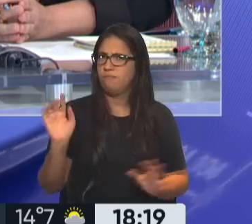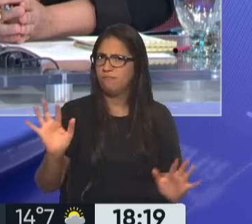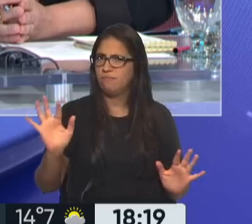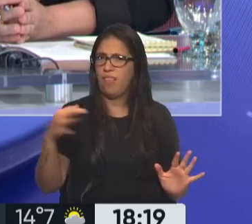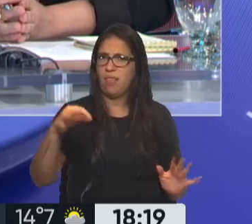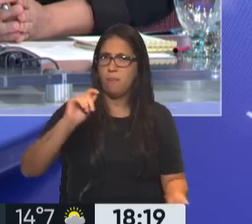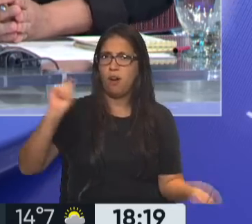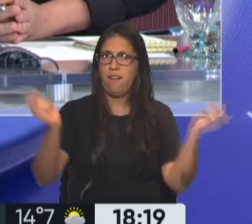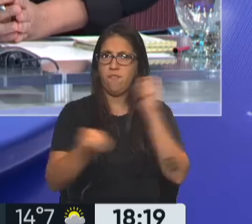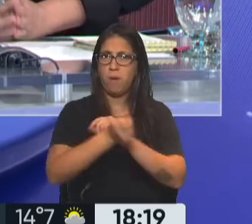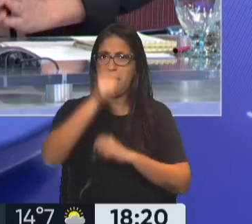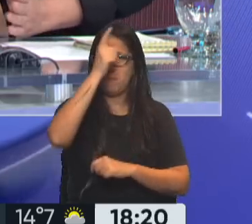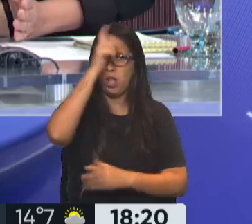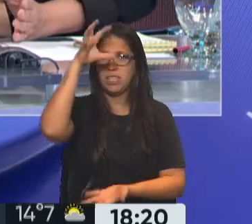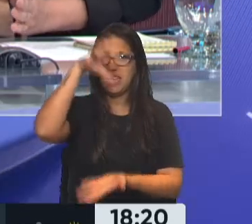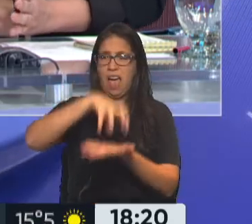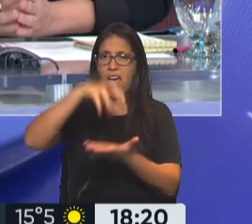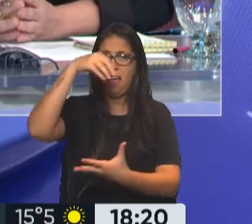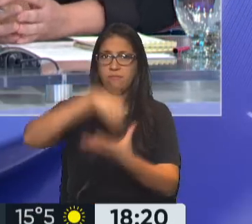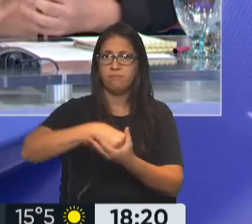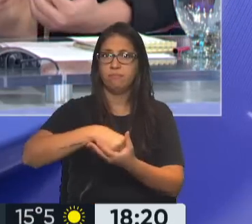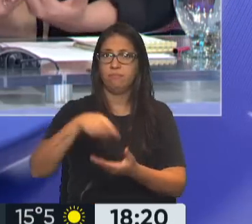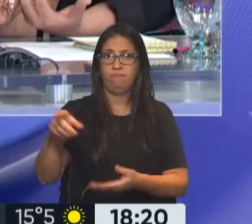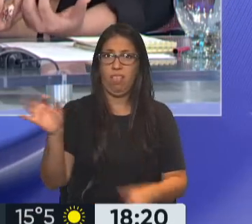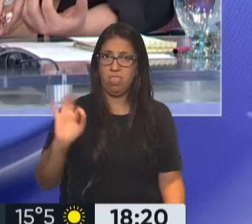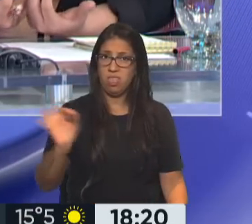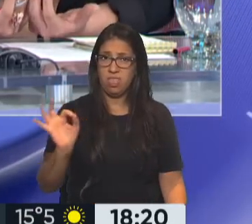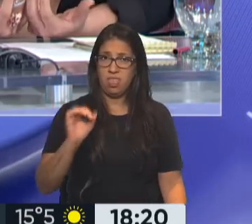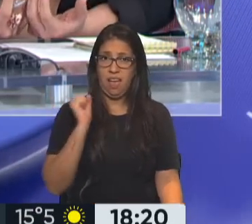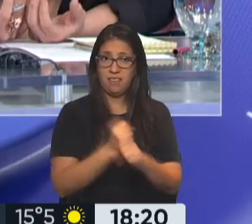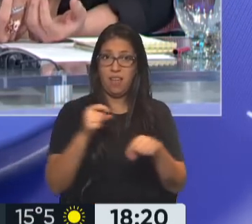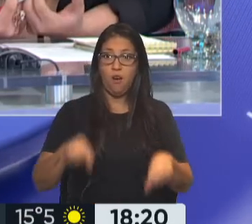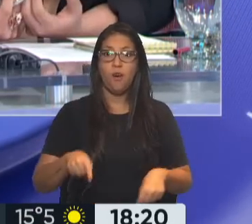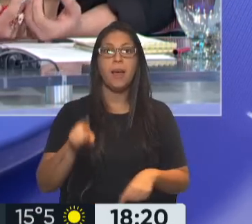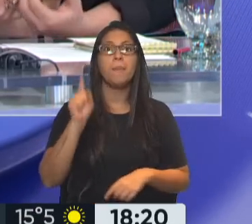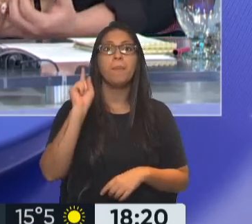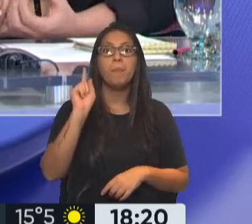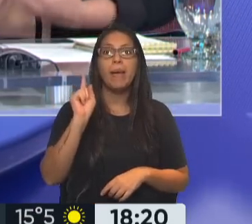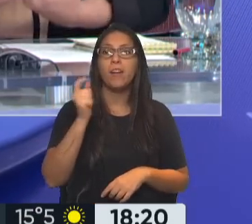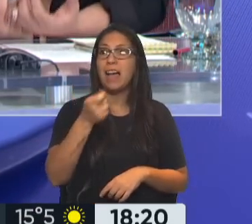una reforma policial. Bueno, eso no solo no sucedió, sino bueno, lo que estamos viendo después de este